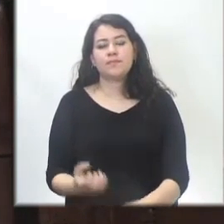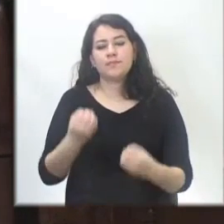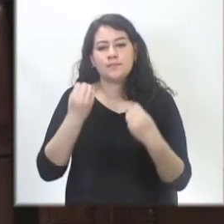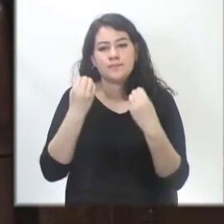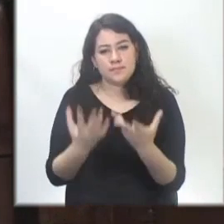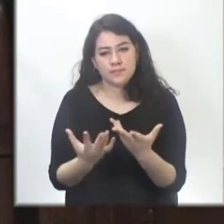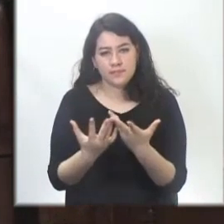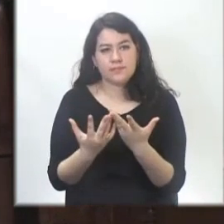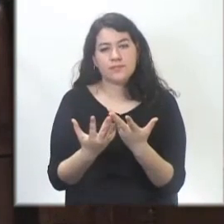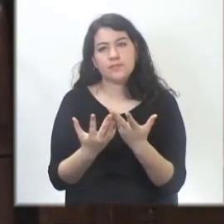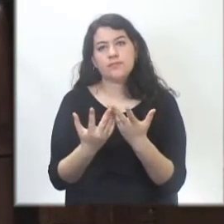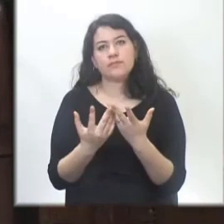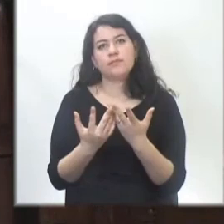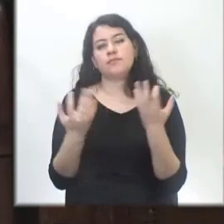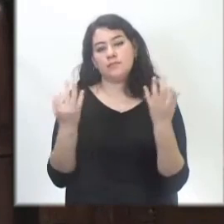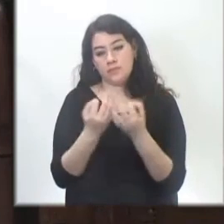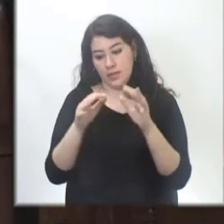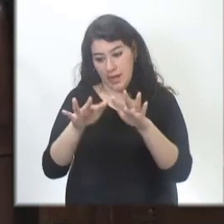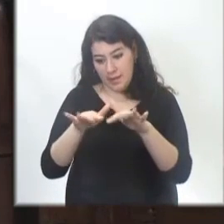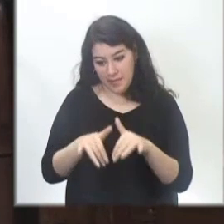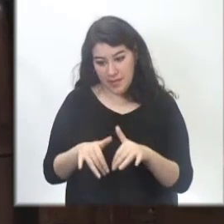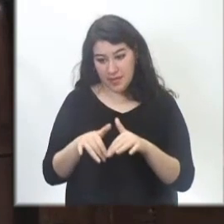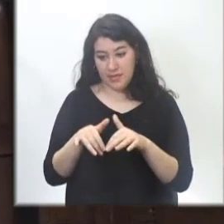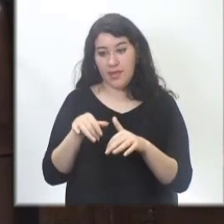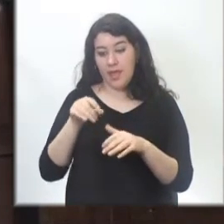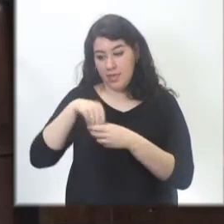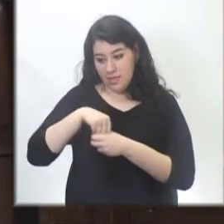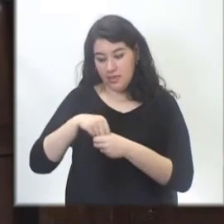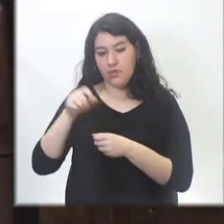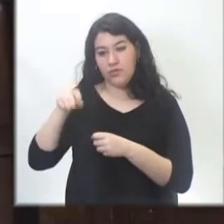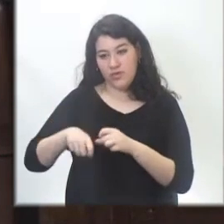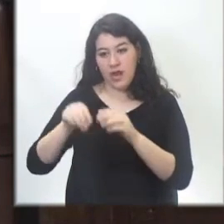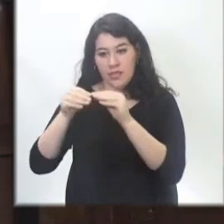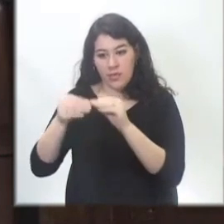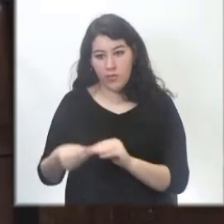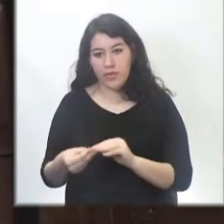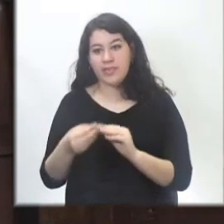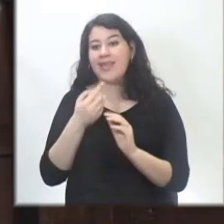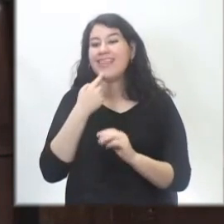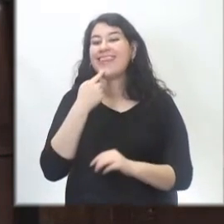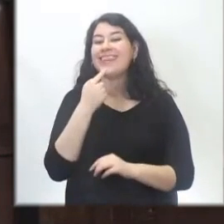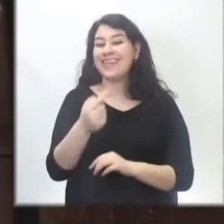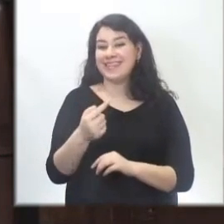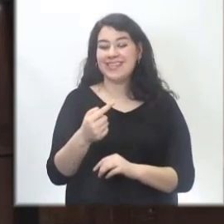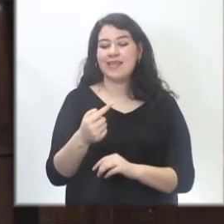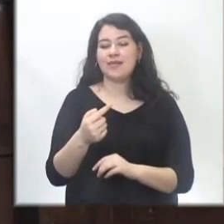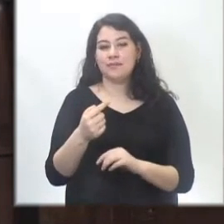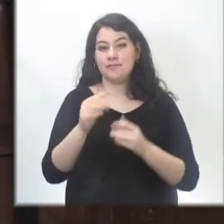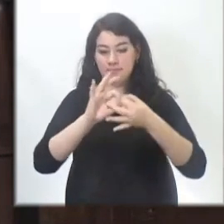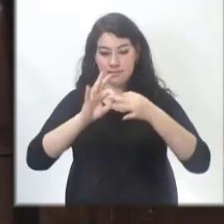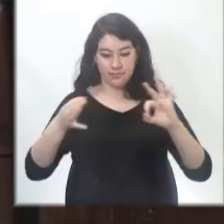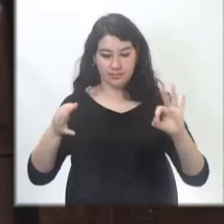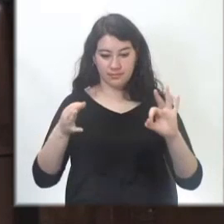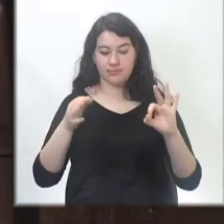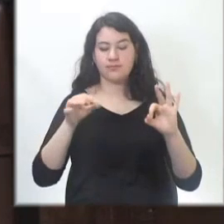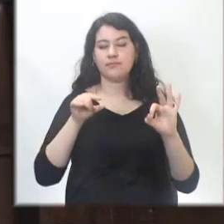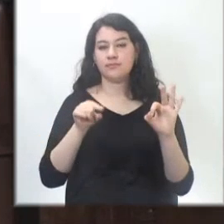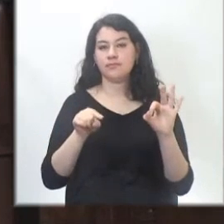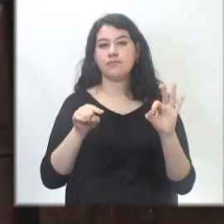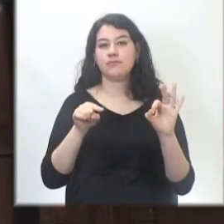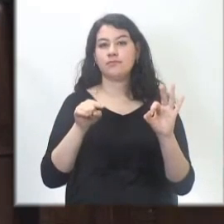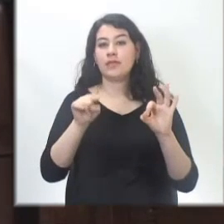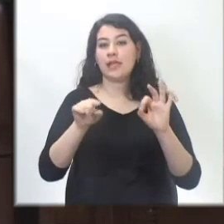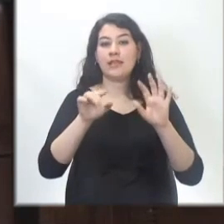Porque, según el expediente del Tribunal de Cuentas, está citado, dice que